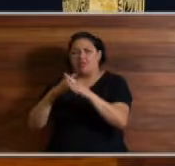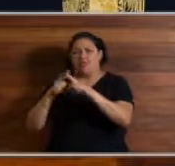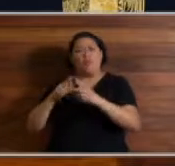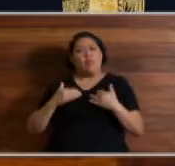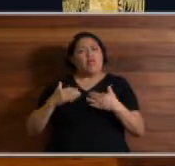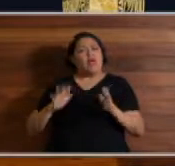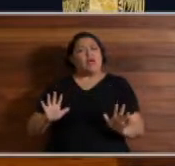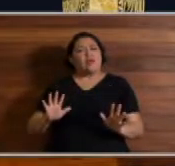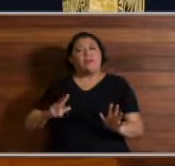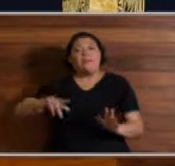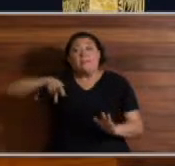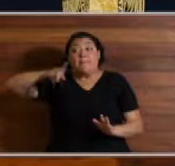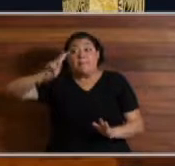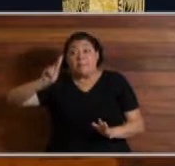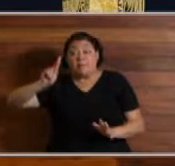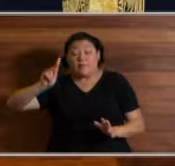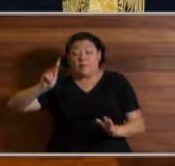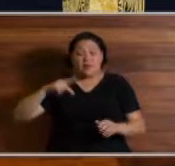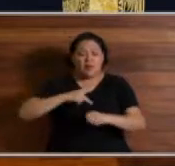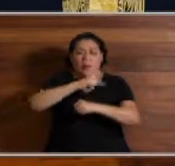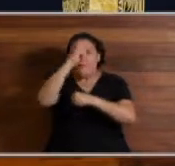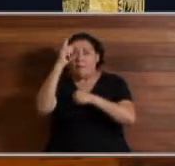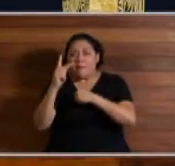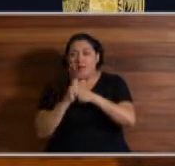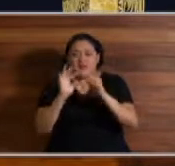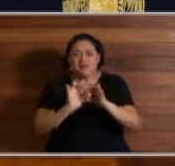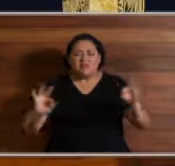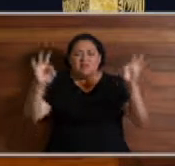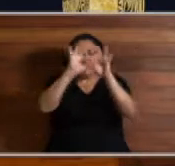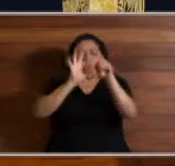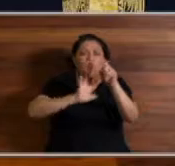cuando hay una prioridad nacional, y esta es